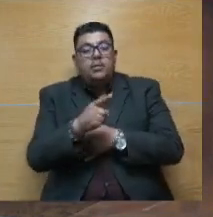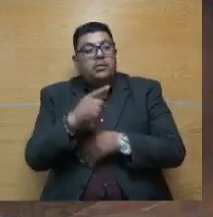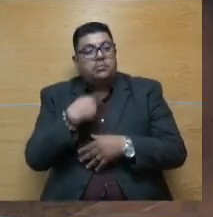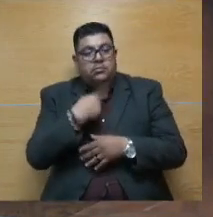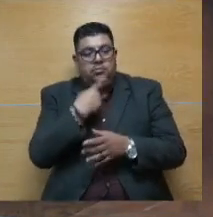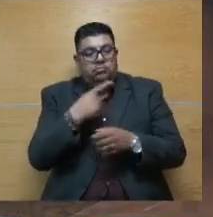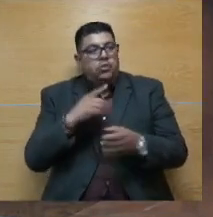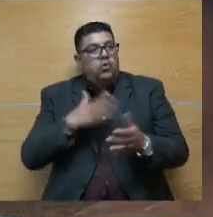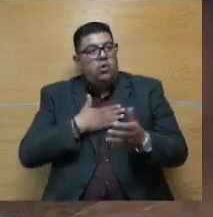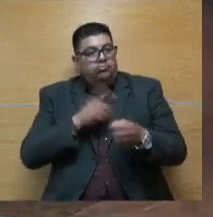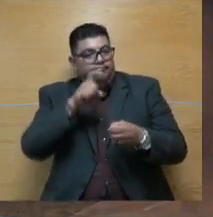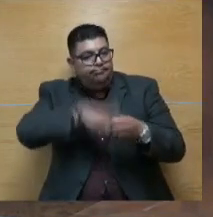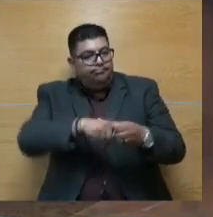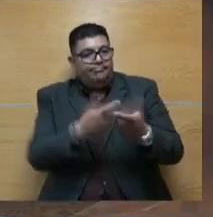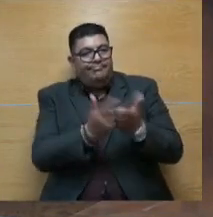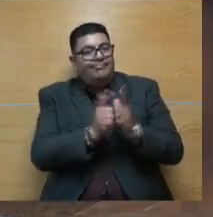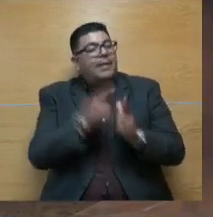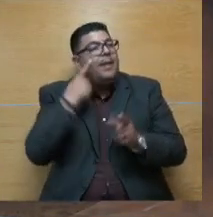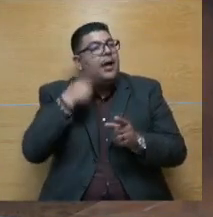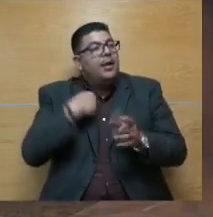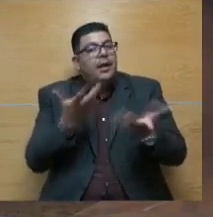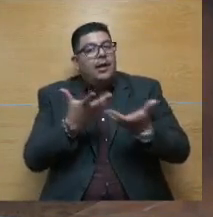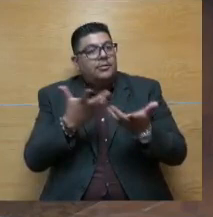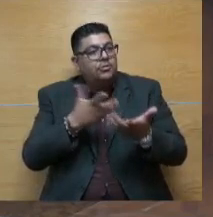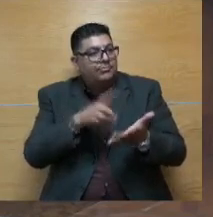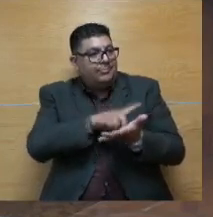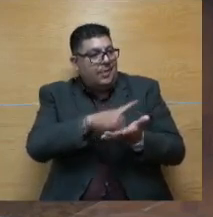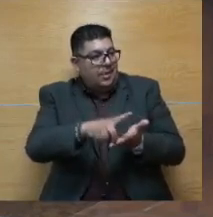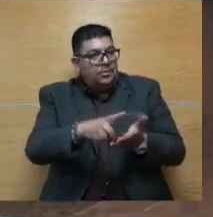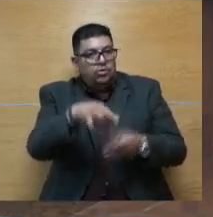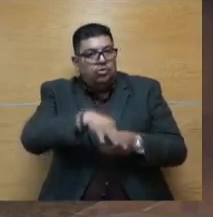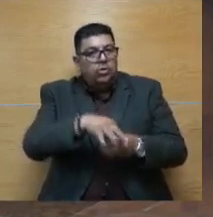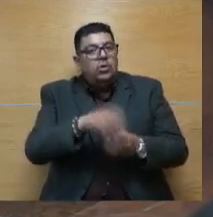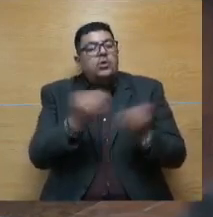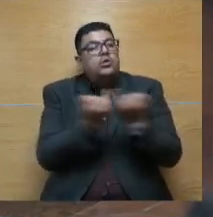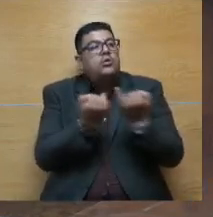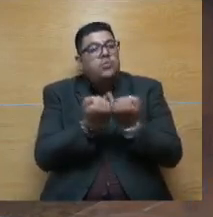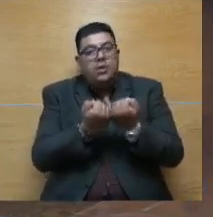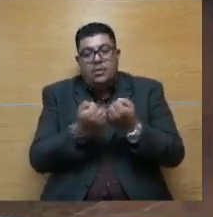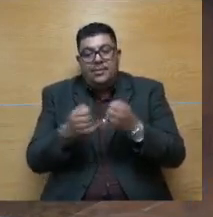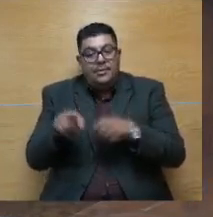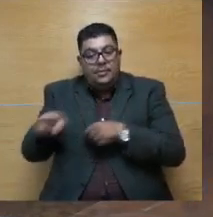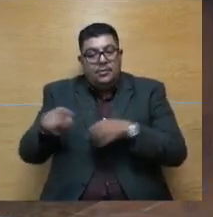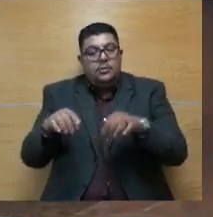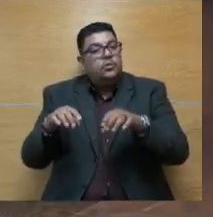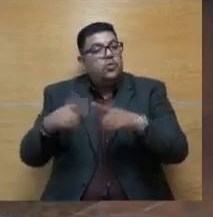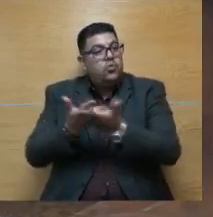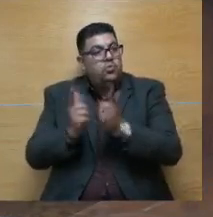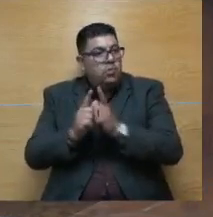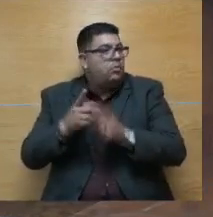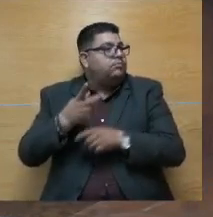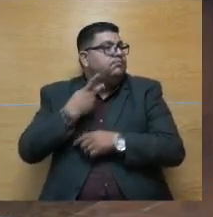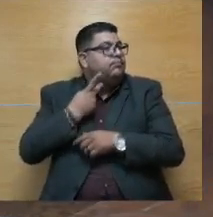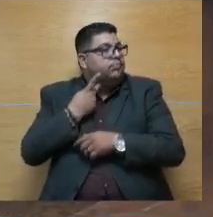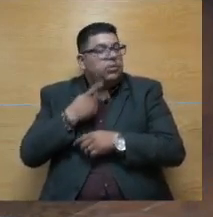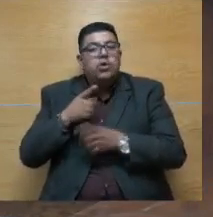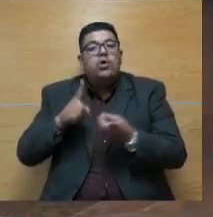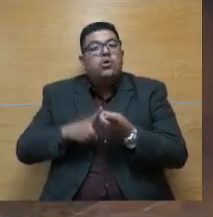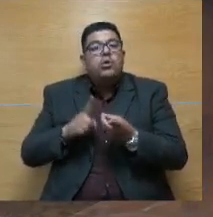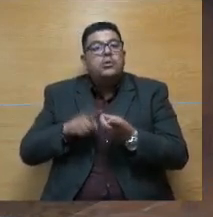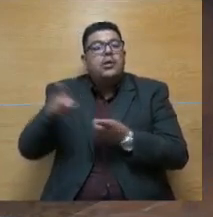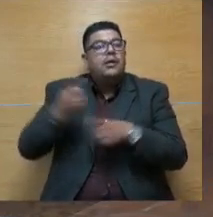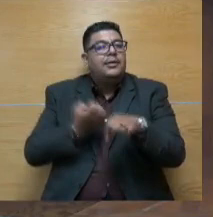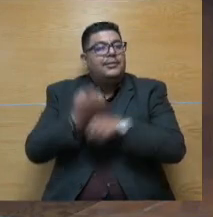integrar autoridades electorales así como por un partido político y dos integrantes del instituto electoral del estado de Baja